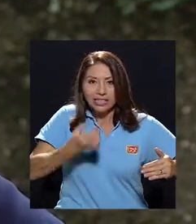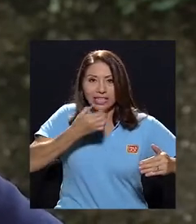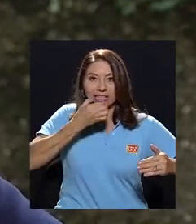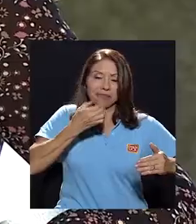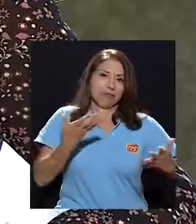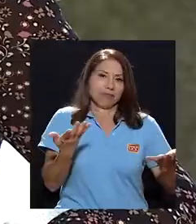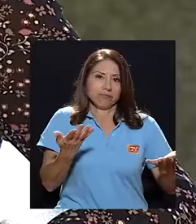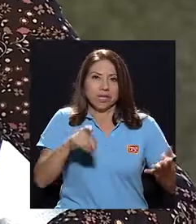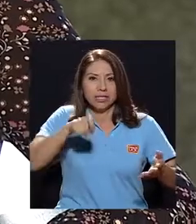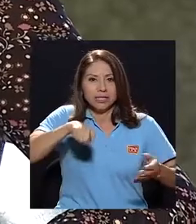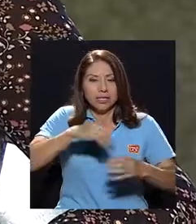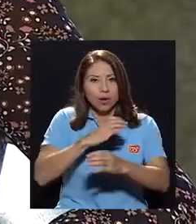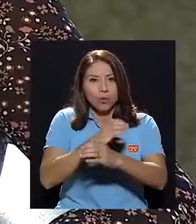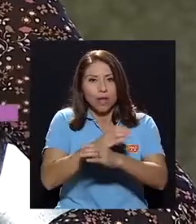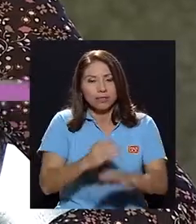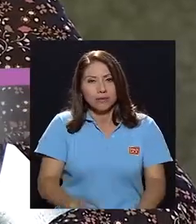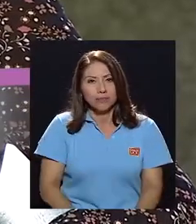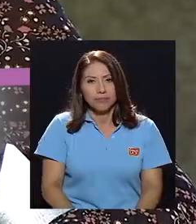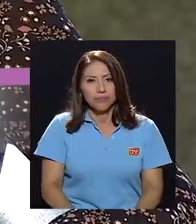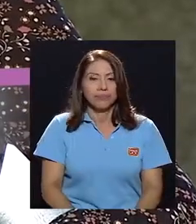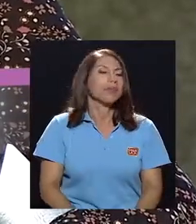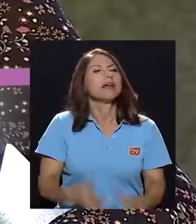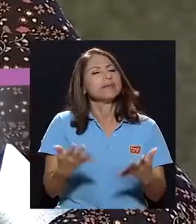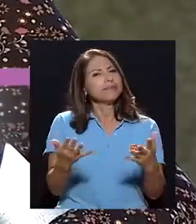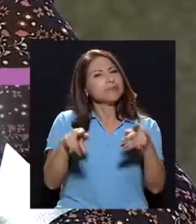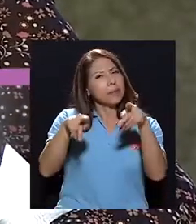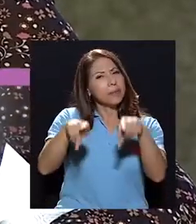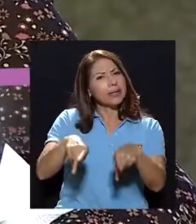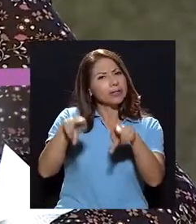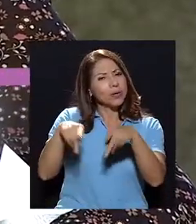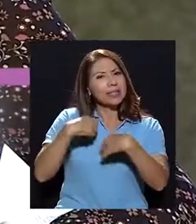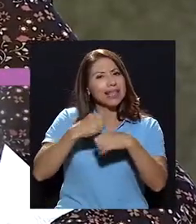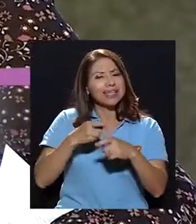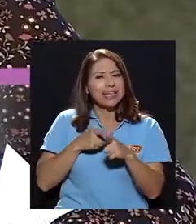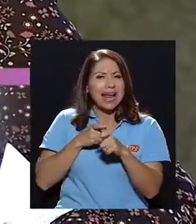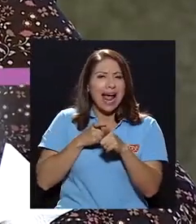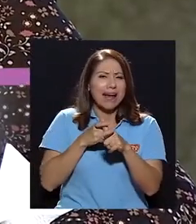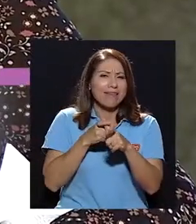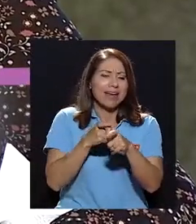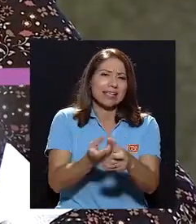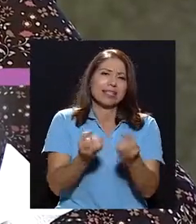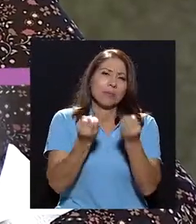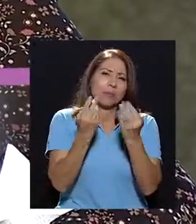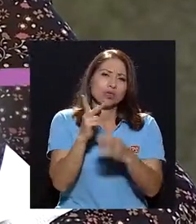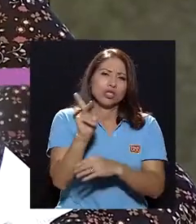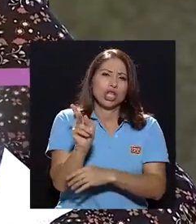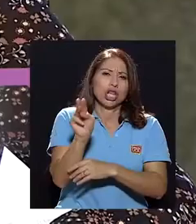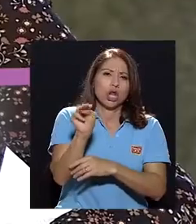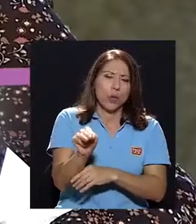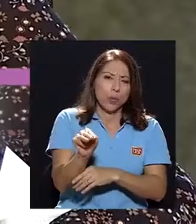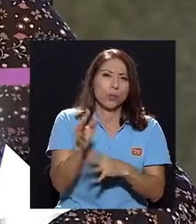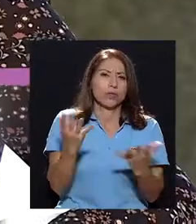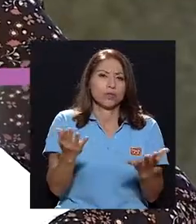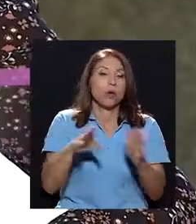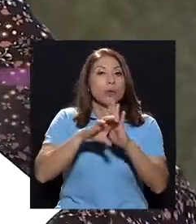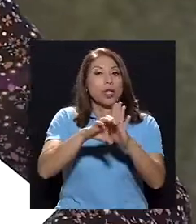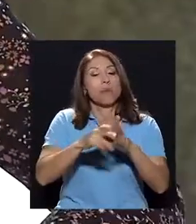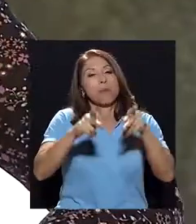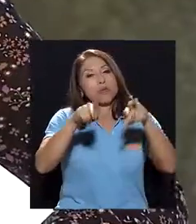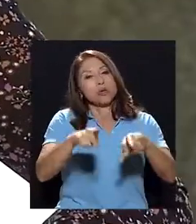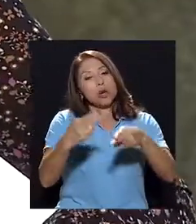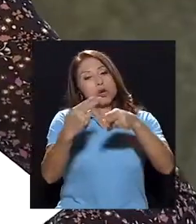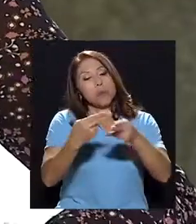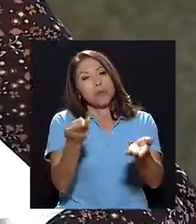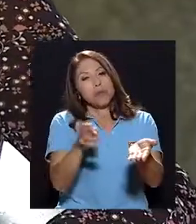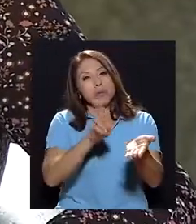cuidarse. Mónica, me surge una inquietud. Las personas que se dedican a hacer carreras de fondo, ¿verdad? Carreras que se inscriben